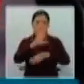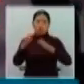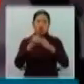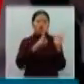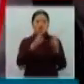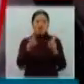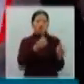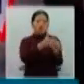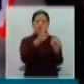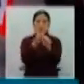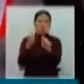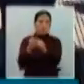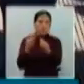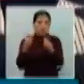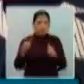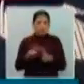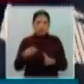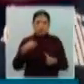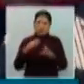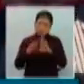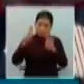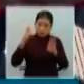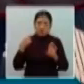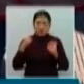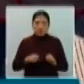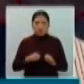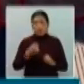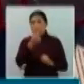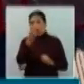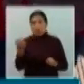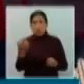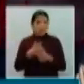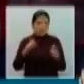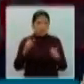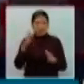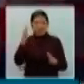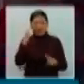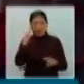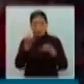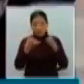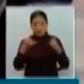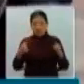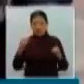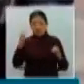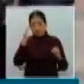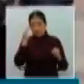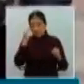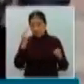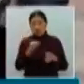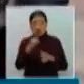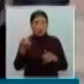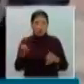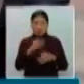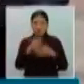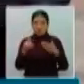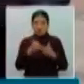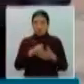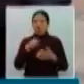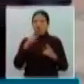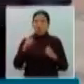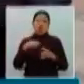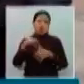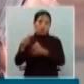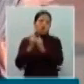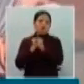lugares para que sean censistas, es decir, personas que puedan hablar el idioma. No es que se va a llevar de un lugar a otro a